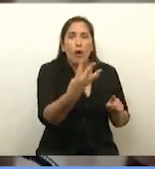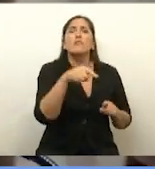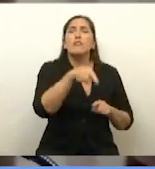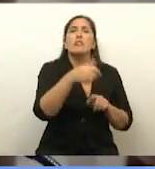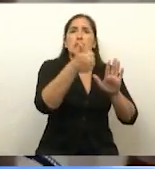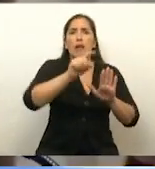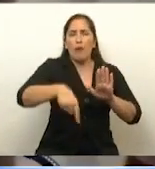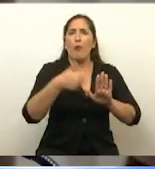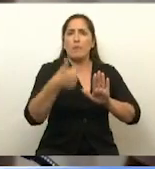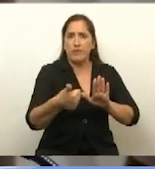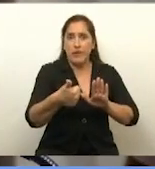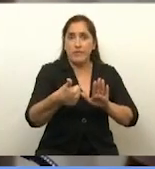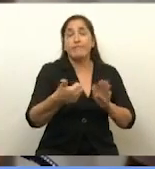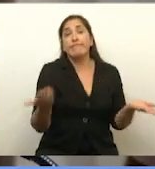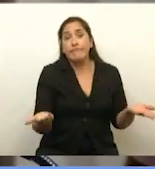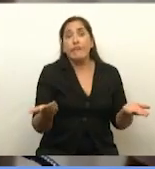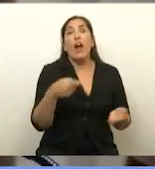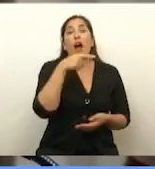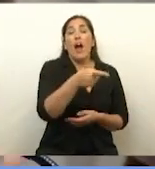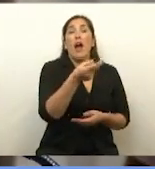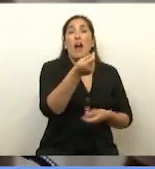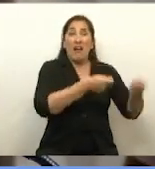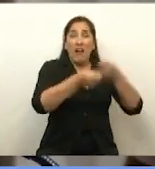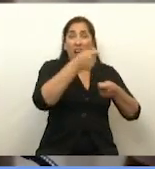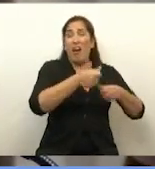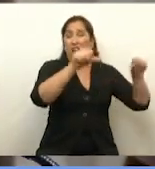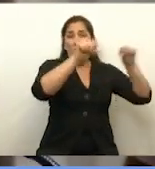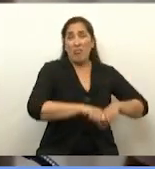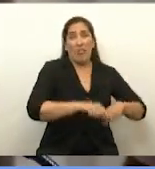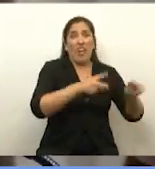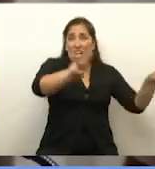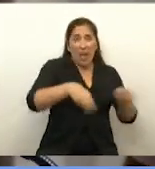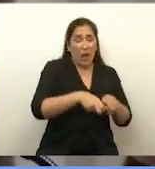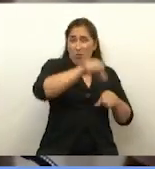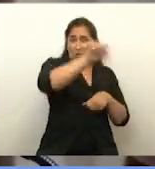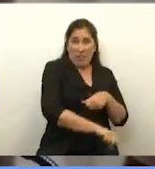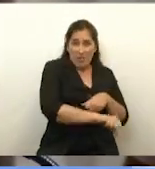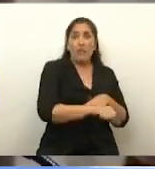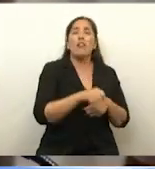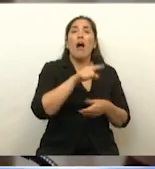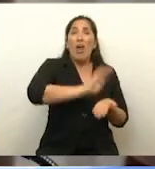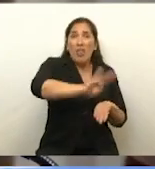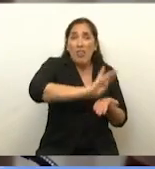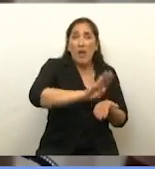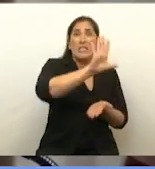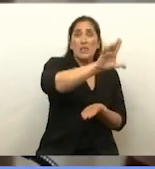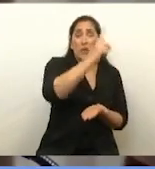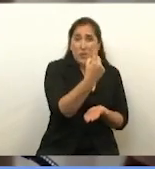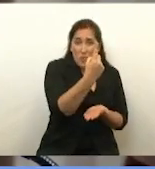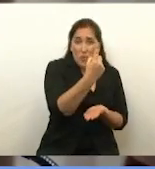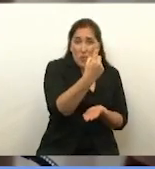y como el pib cayó producto de la recesión porque causó la recaudación la deuda pública pasó del 51